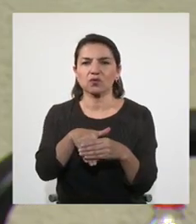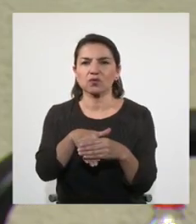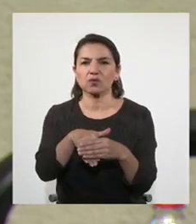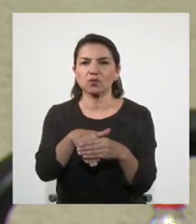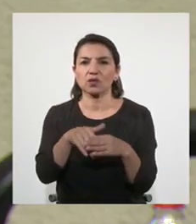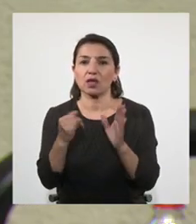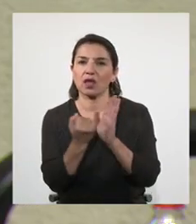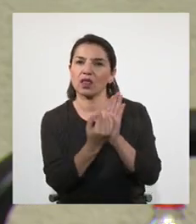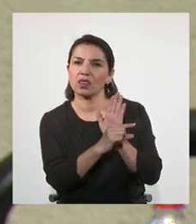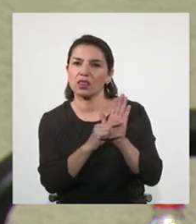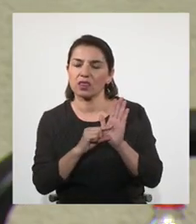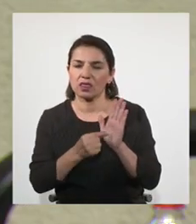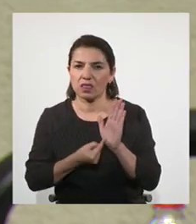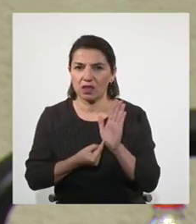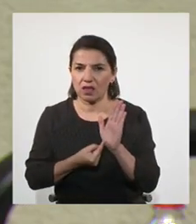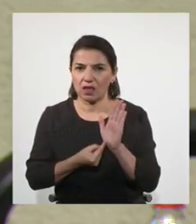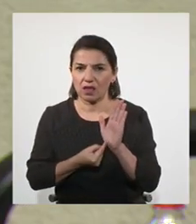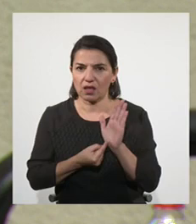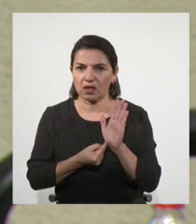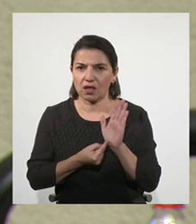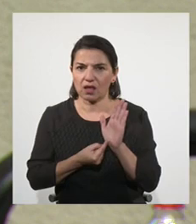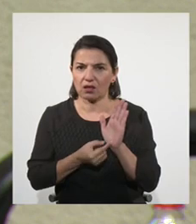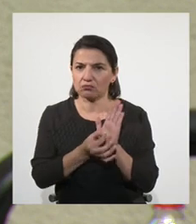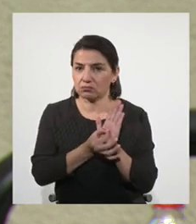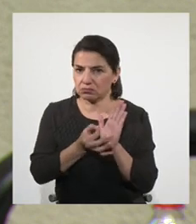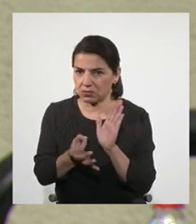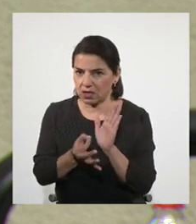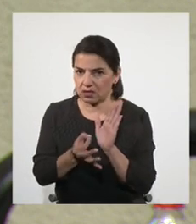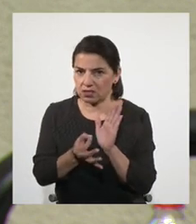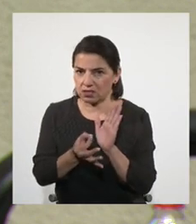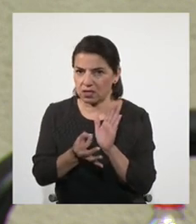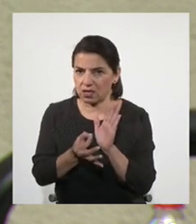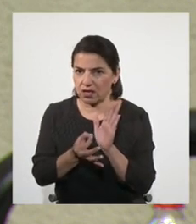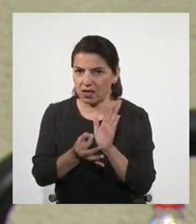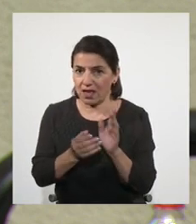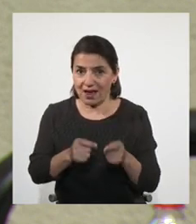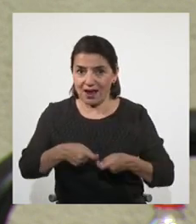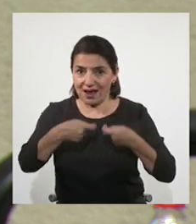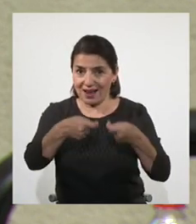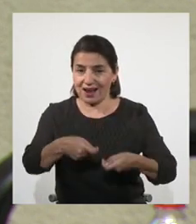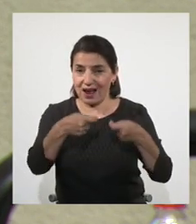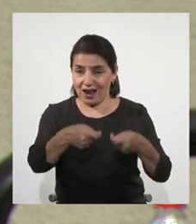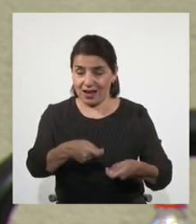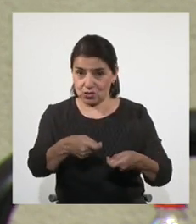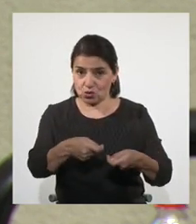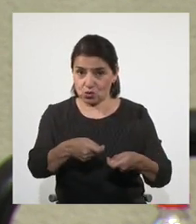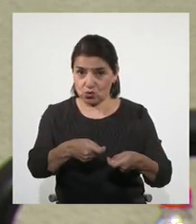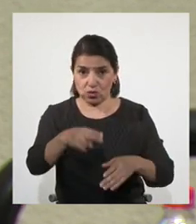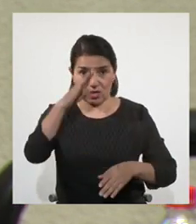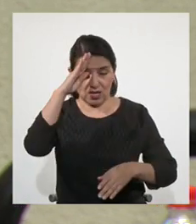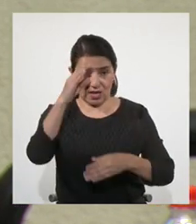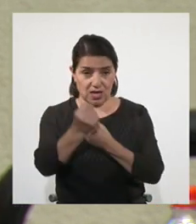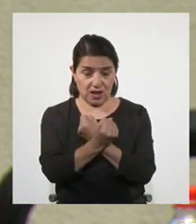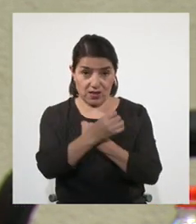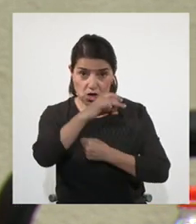una indicación que redujo los gastos reservados en Carabineros de Chile.